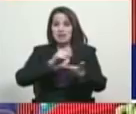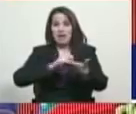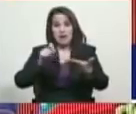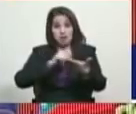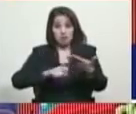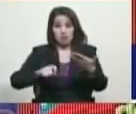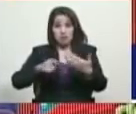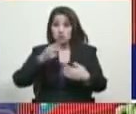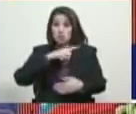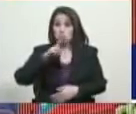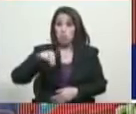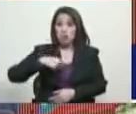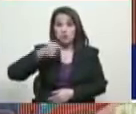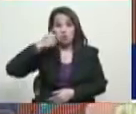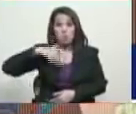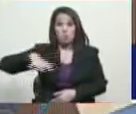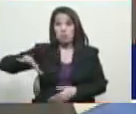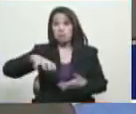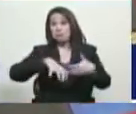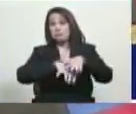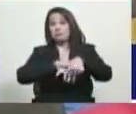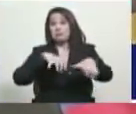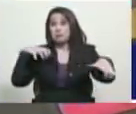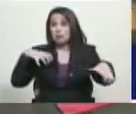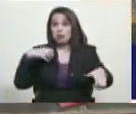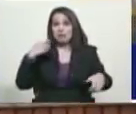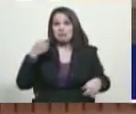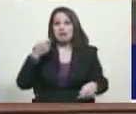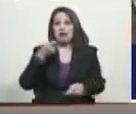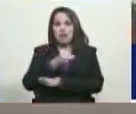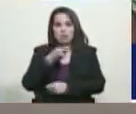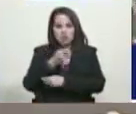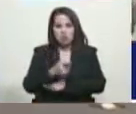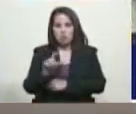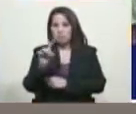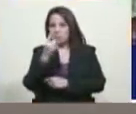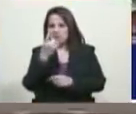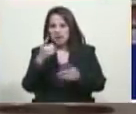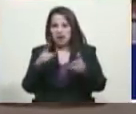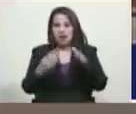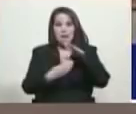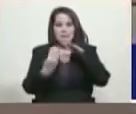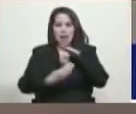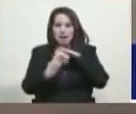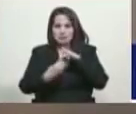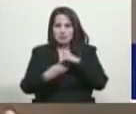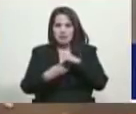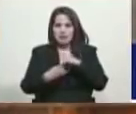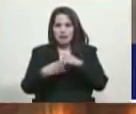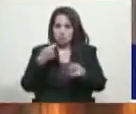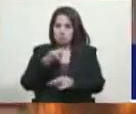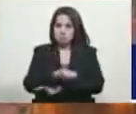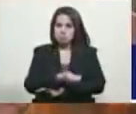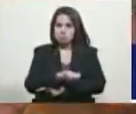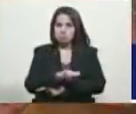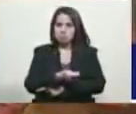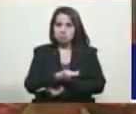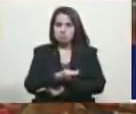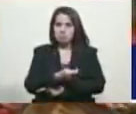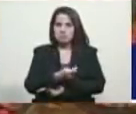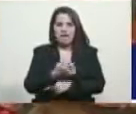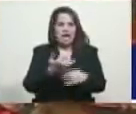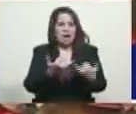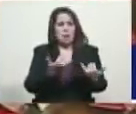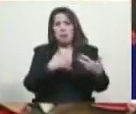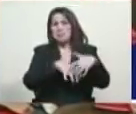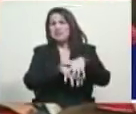nuestro pueblo por millones está sacando su educación primaria, ¿verdad? ¿Qué es de la vida de todos esos